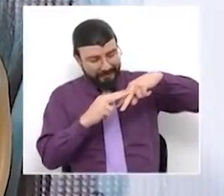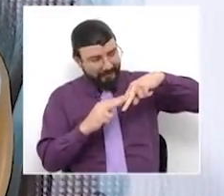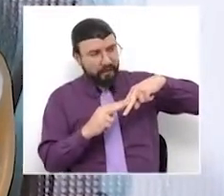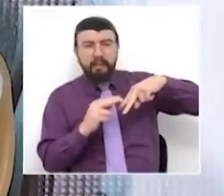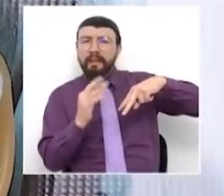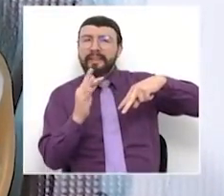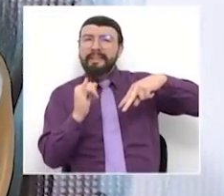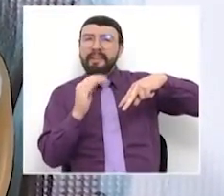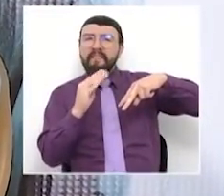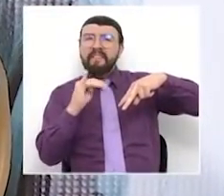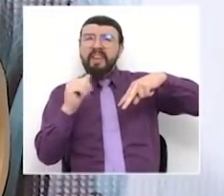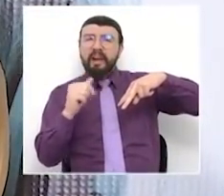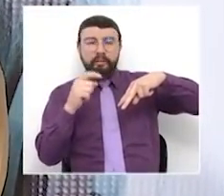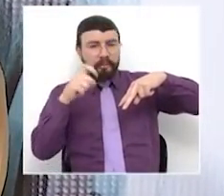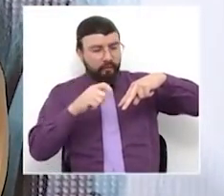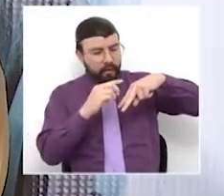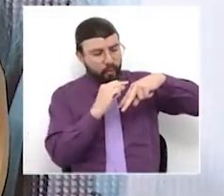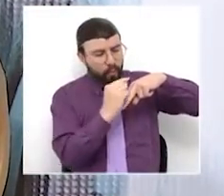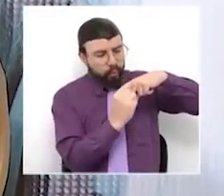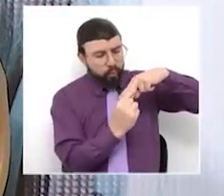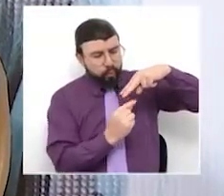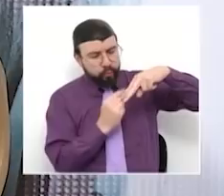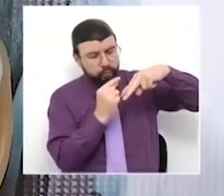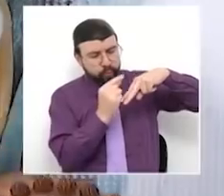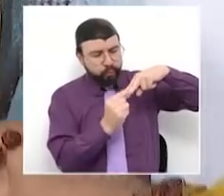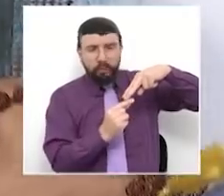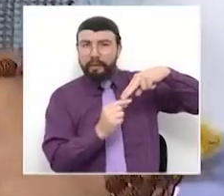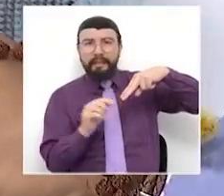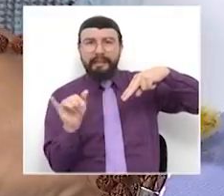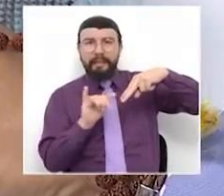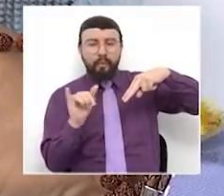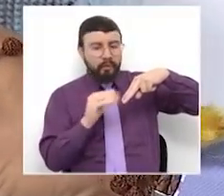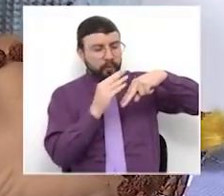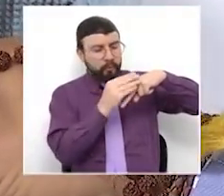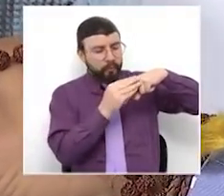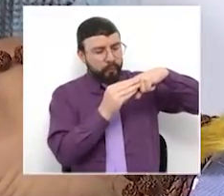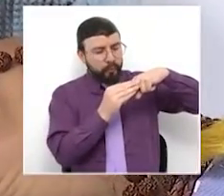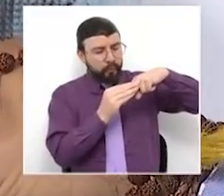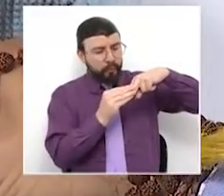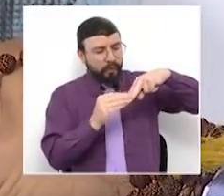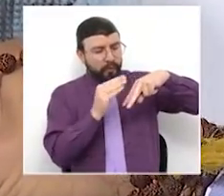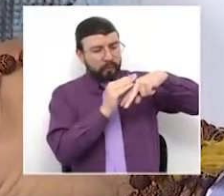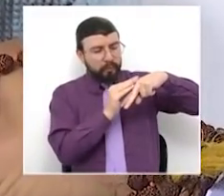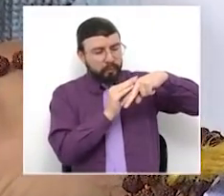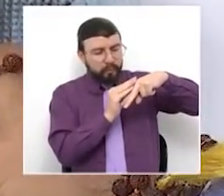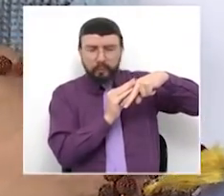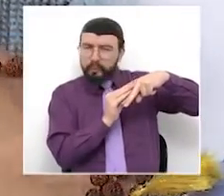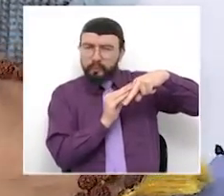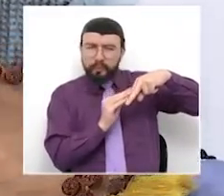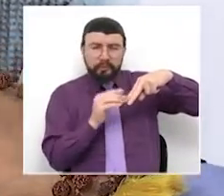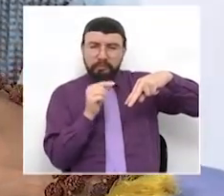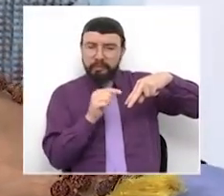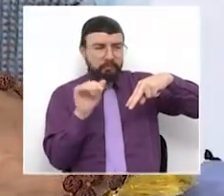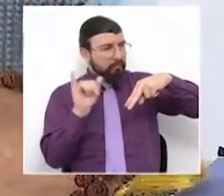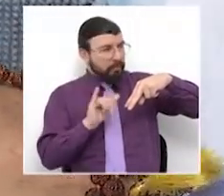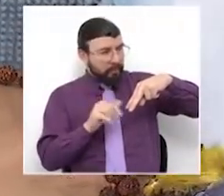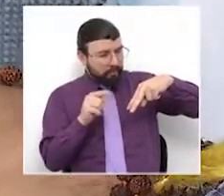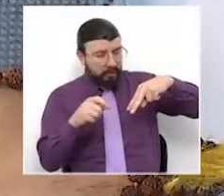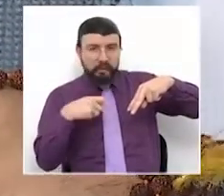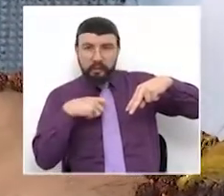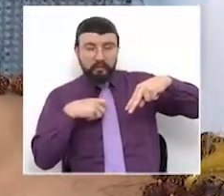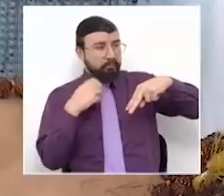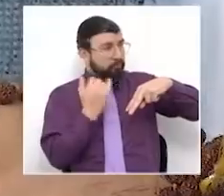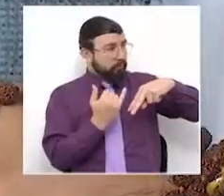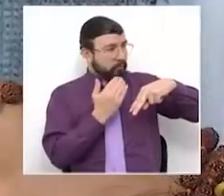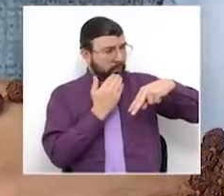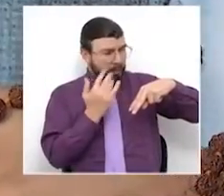recubierta por esa misma, que es esa misma carilla articular, esa misma carilla articular. Y en la mitad aquí no